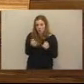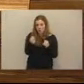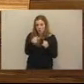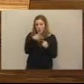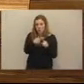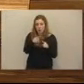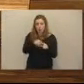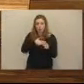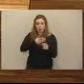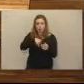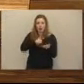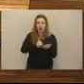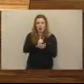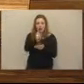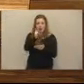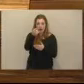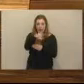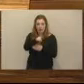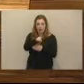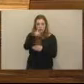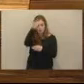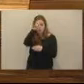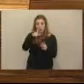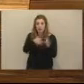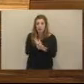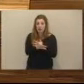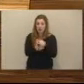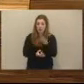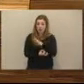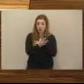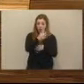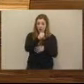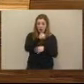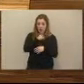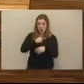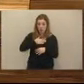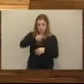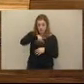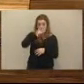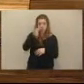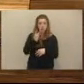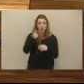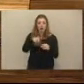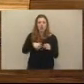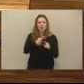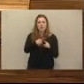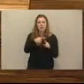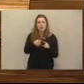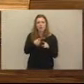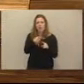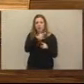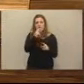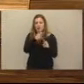agroganaderos, nuestras denominaciones de origen se verán pisoteadas por la introducción de productos con los mismos nombres,